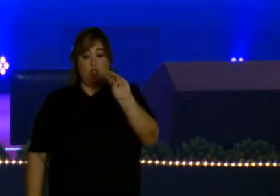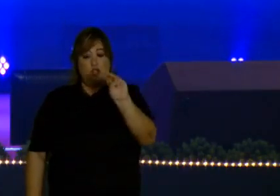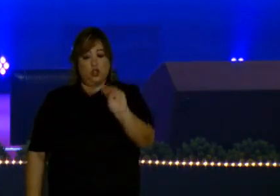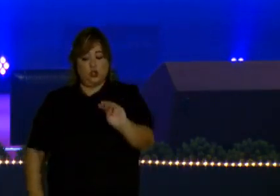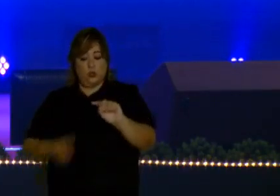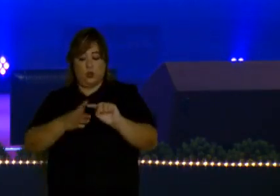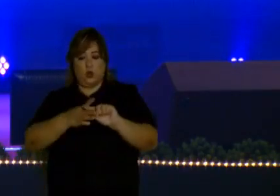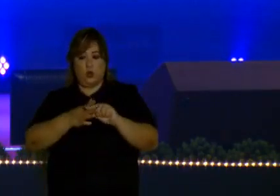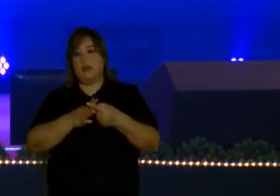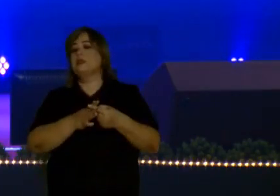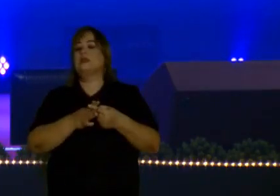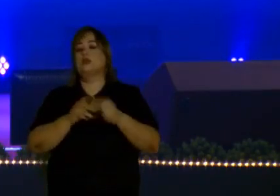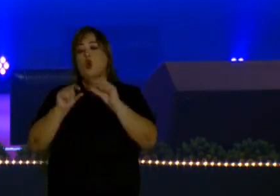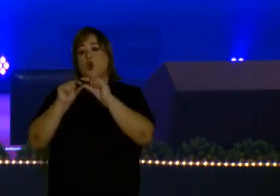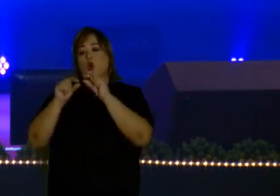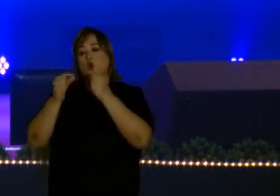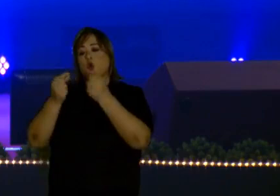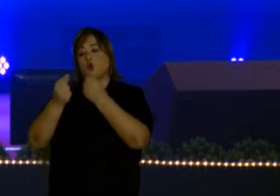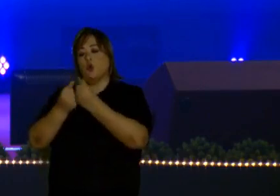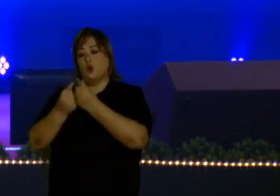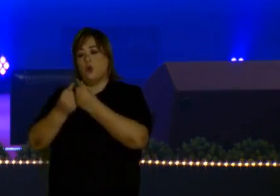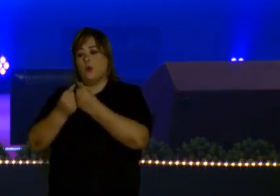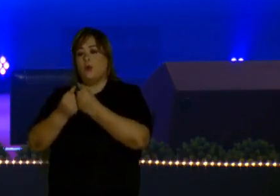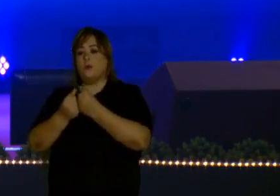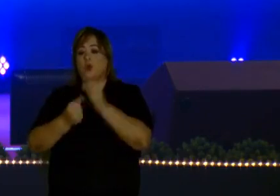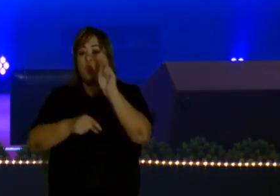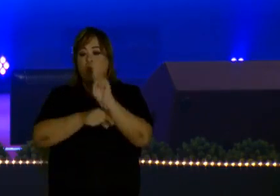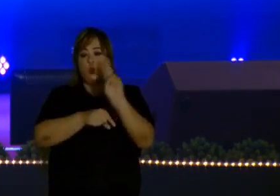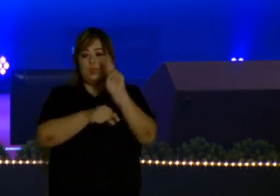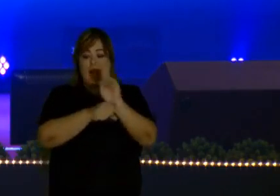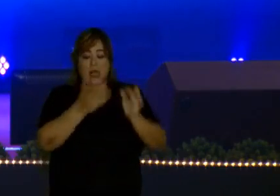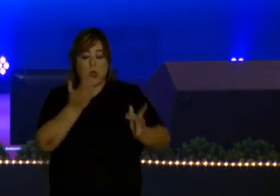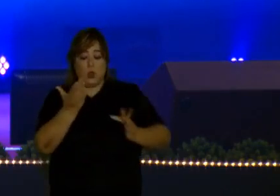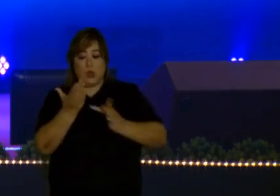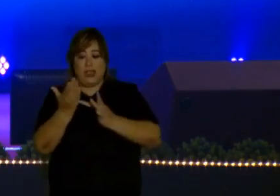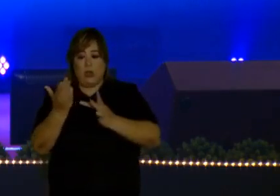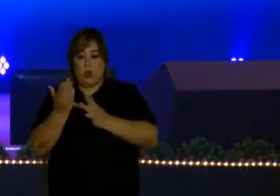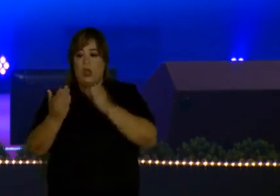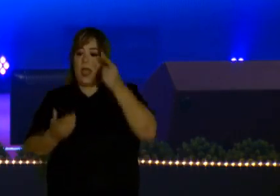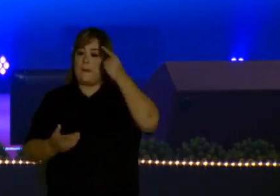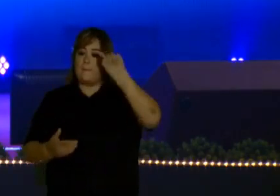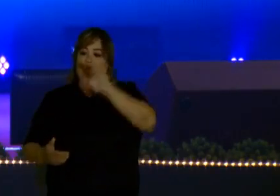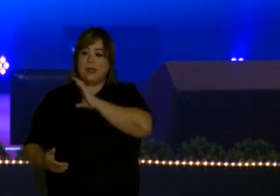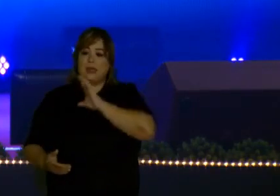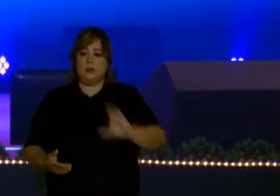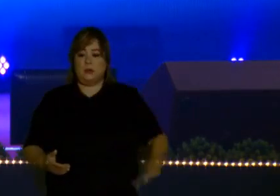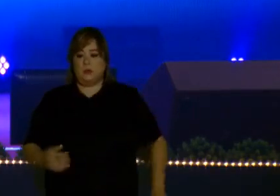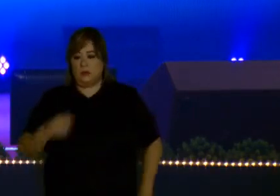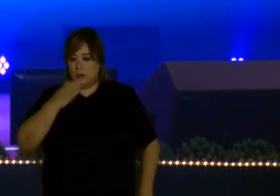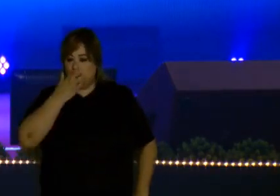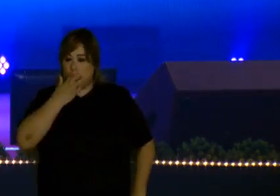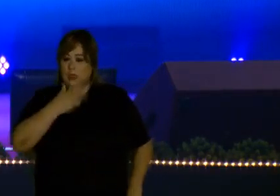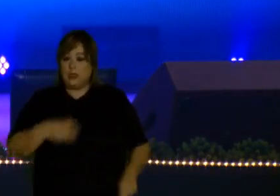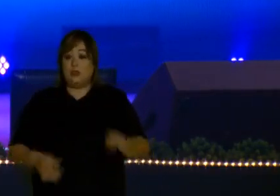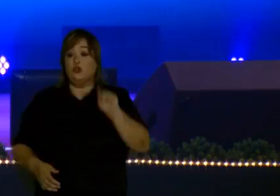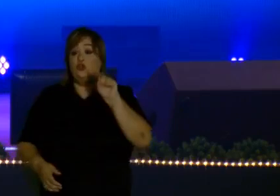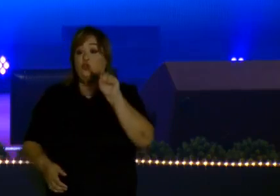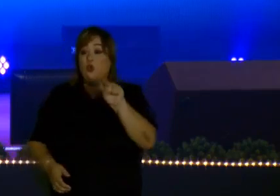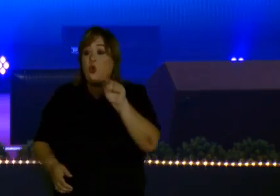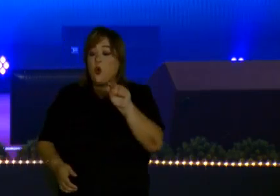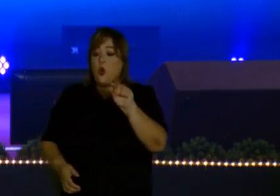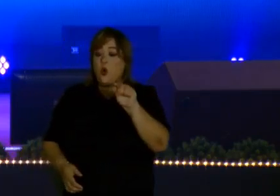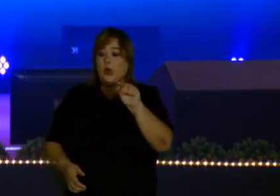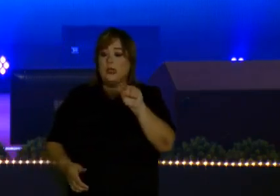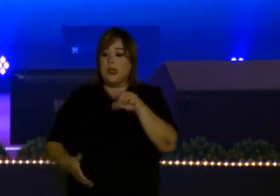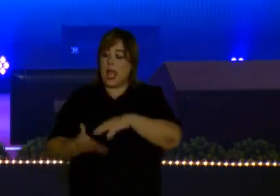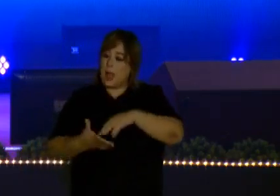bueno. Redimiendo la tecnología para Cristo, aprovechándola para el reino, para... Así que si usted se enteró hoy por alguna razón, no